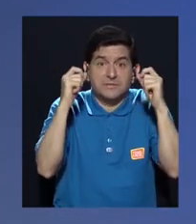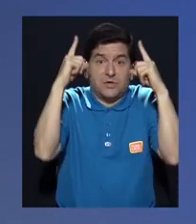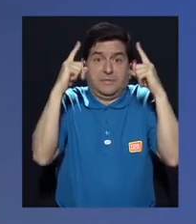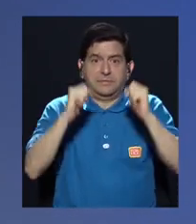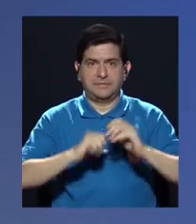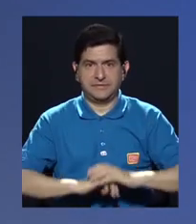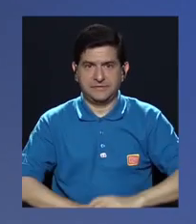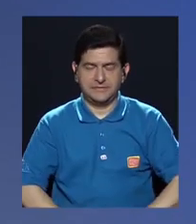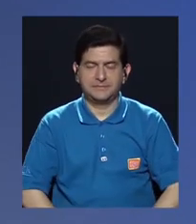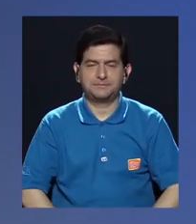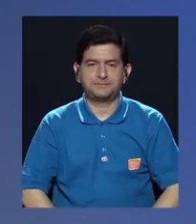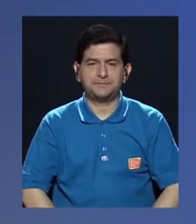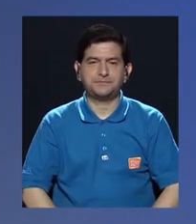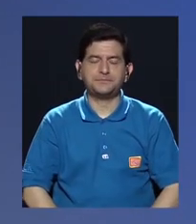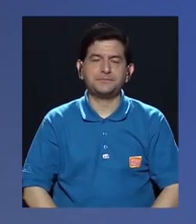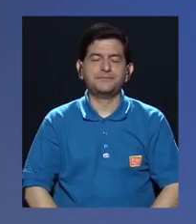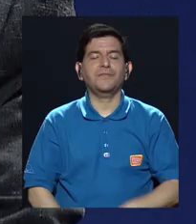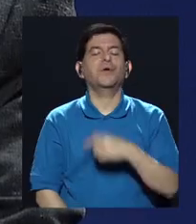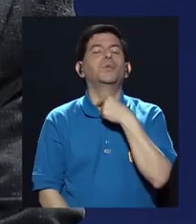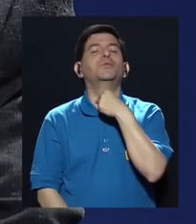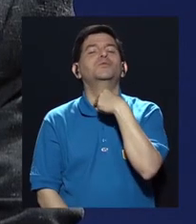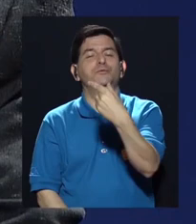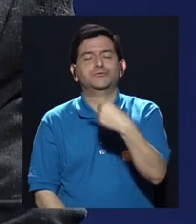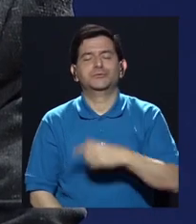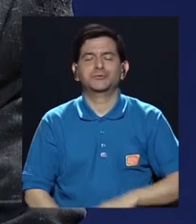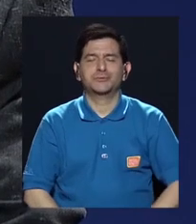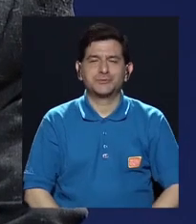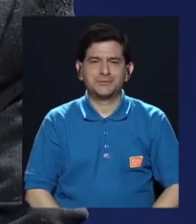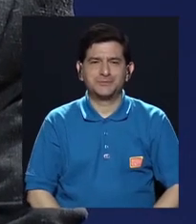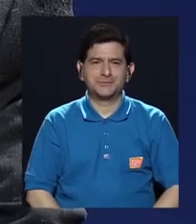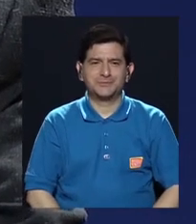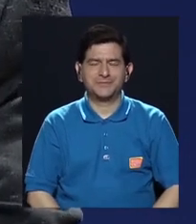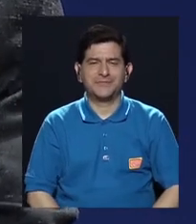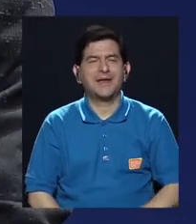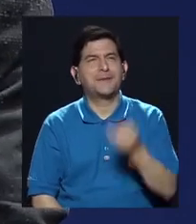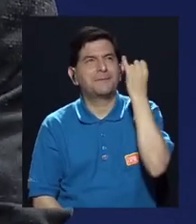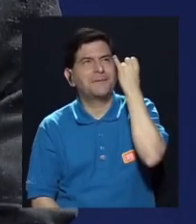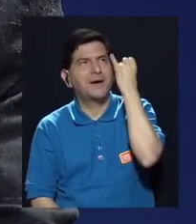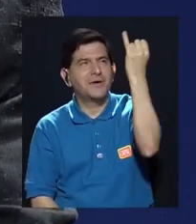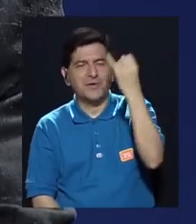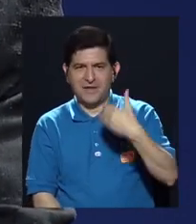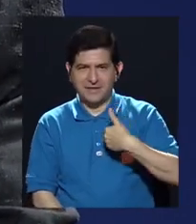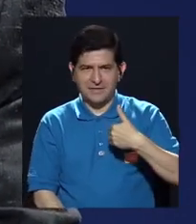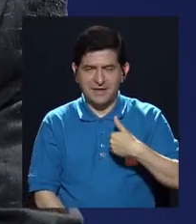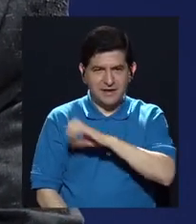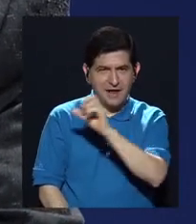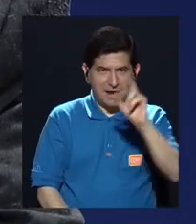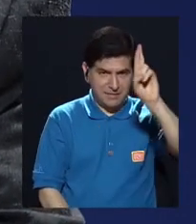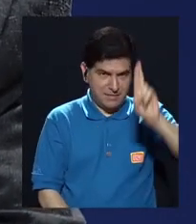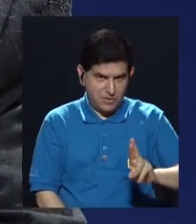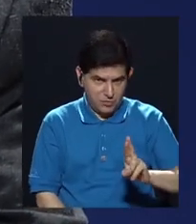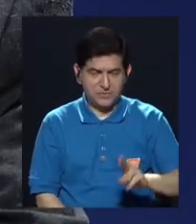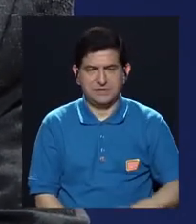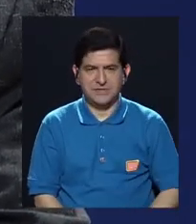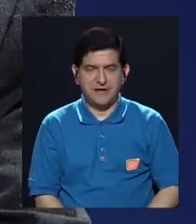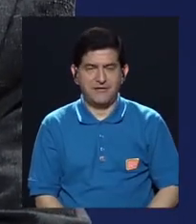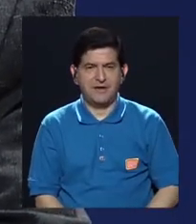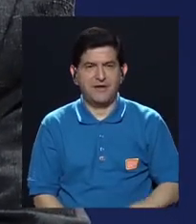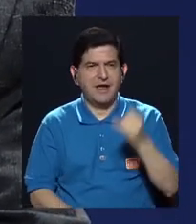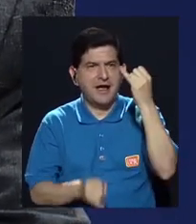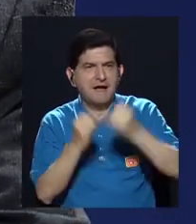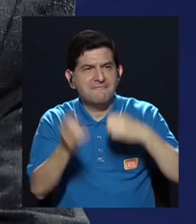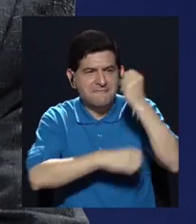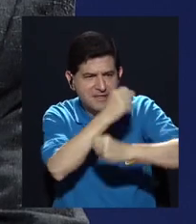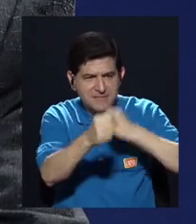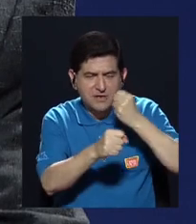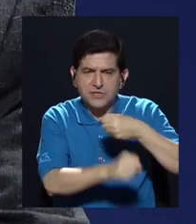sorpresas. Bien, con mucho gusto. Para conceptualizar lo que fue la Costa Rica de